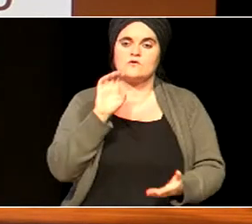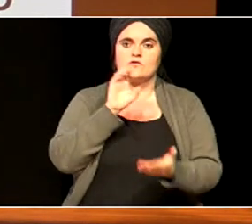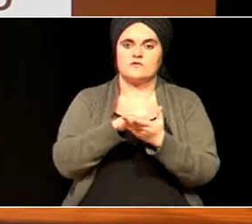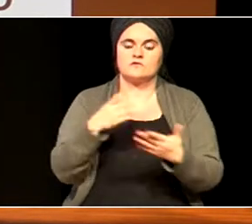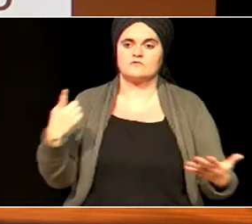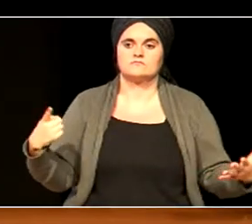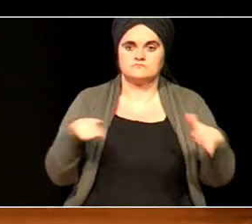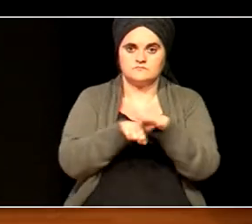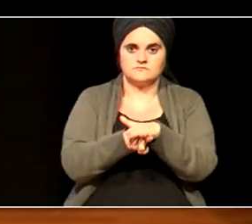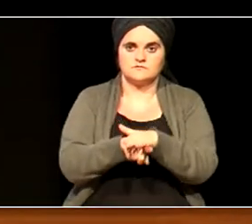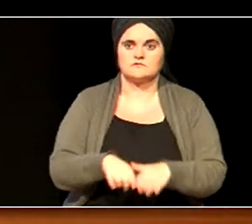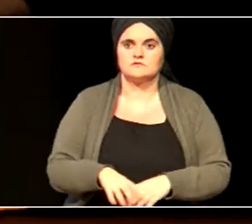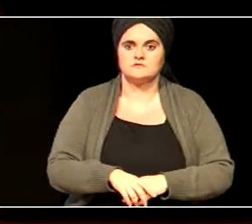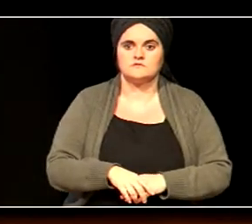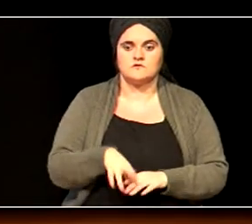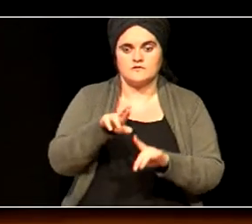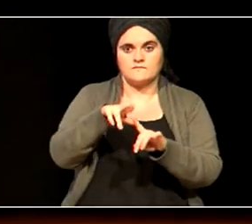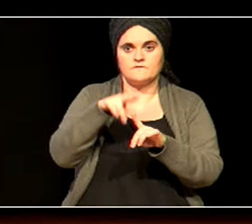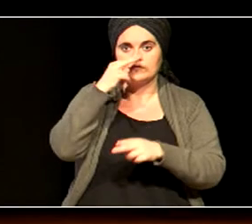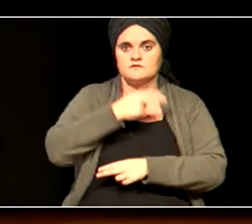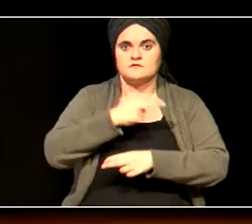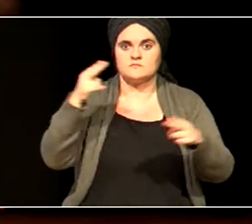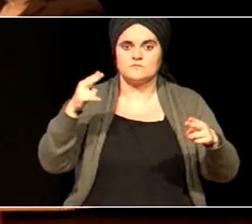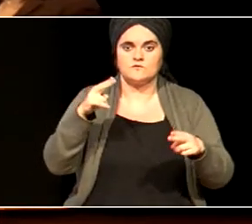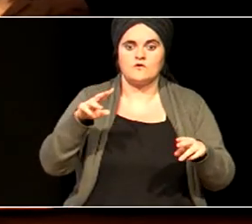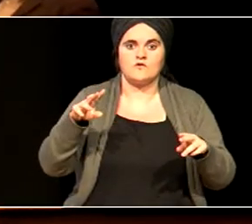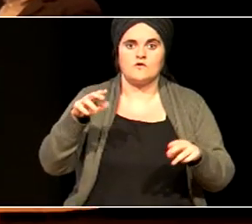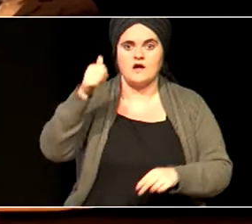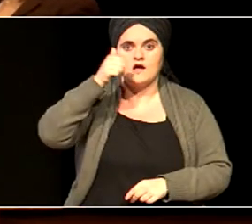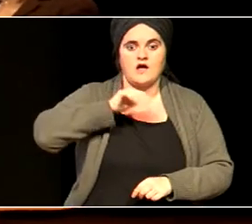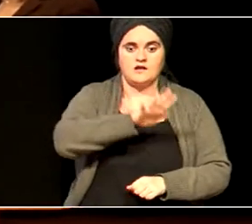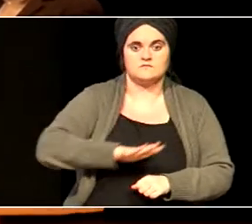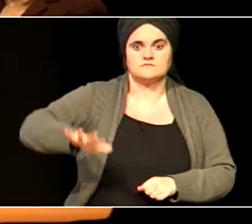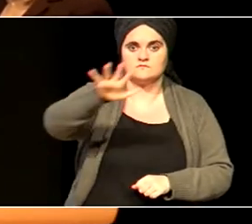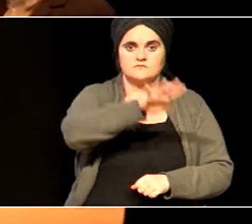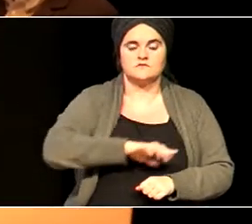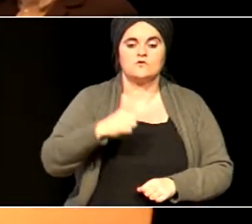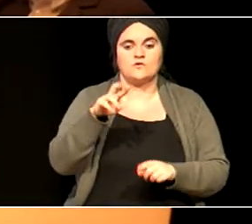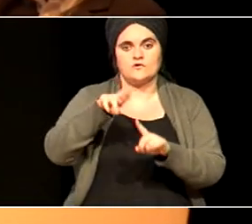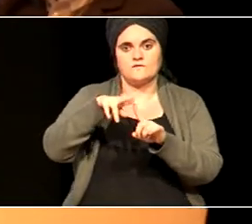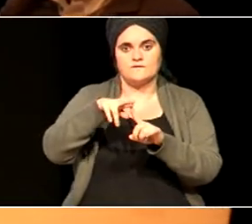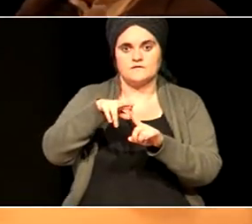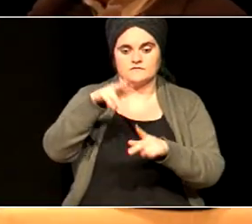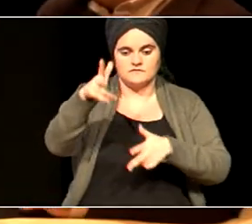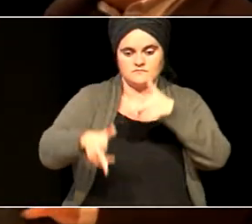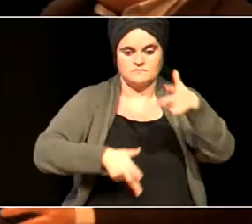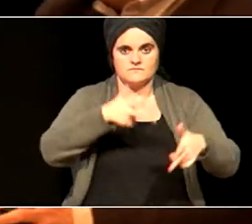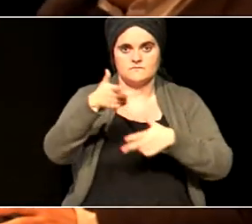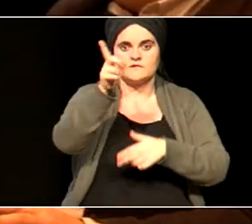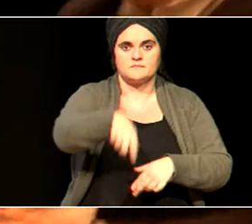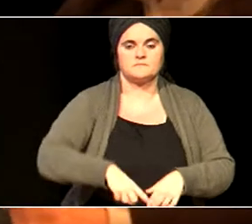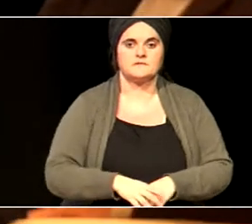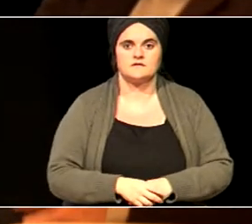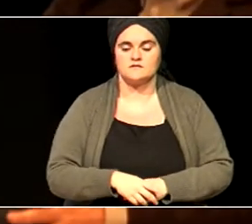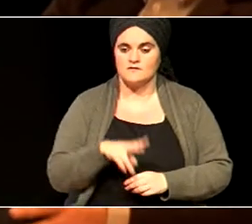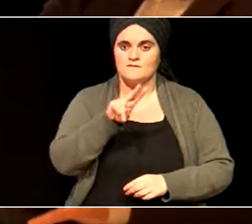profesional que es referente público en el territorio de Álava y uno de los referentes de la comunidad autónoma del País Vasco. Como tal, lleva más